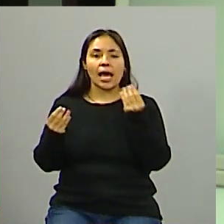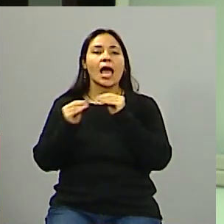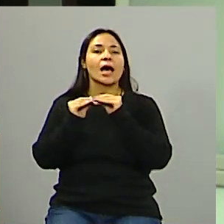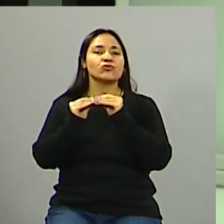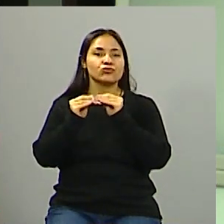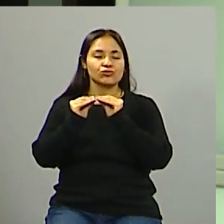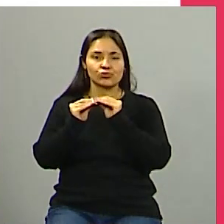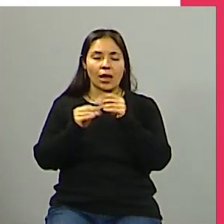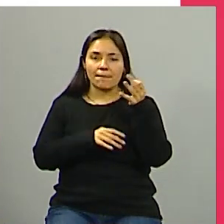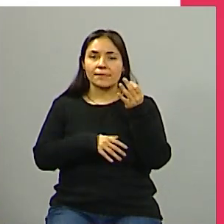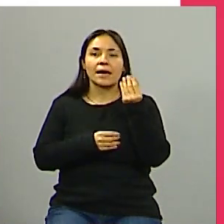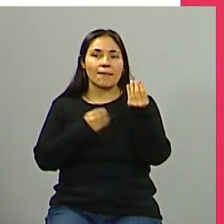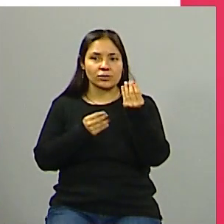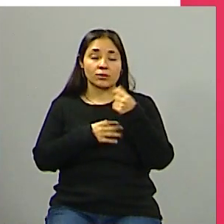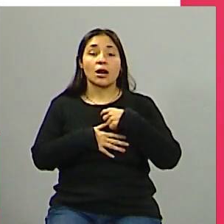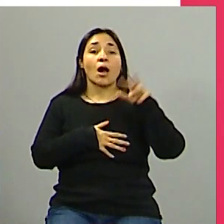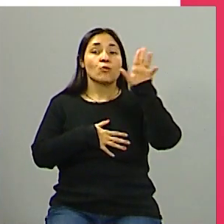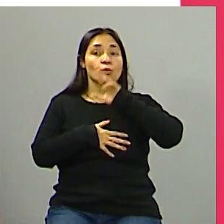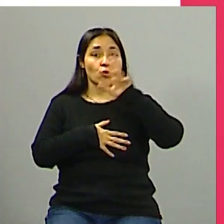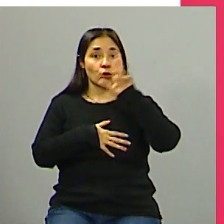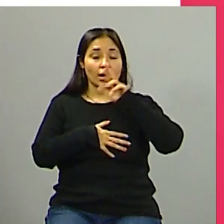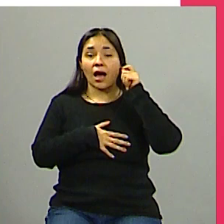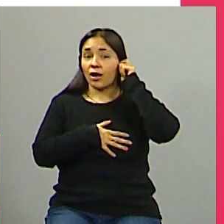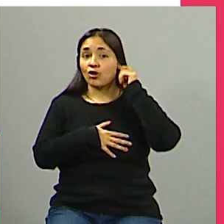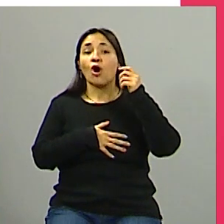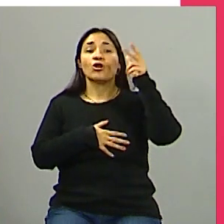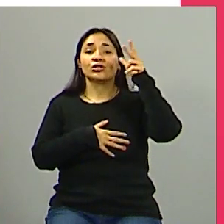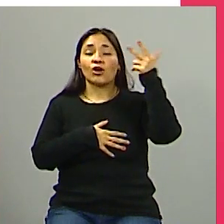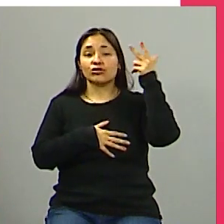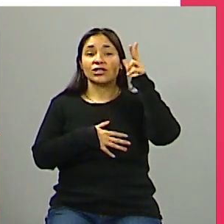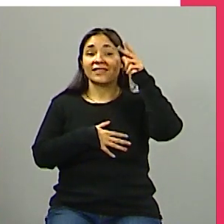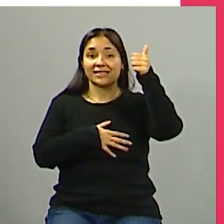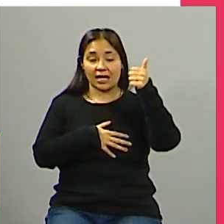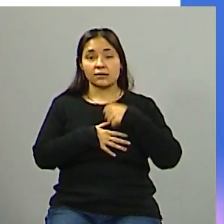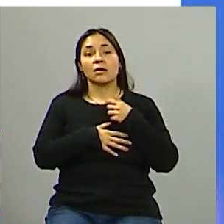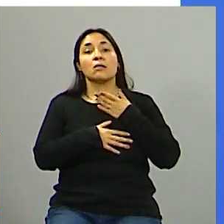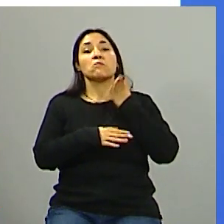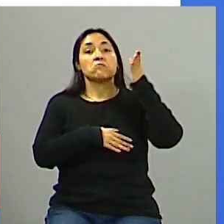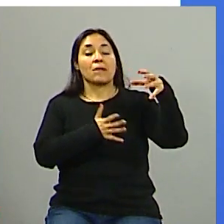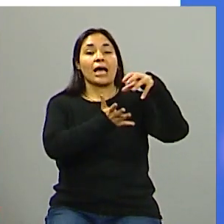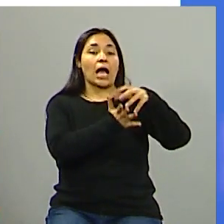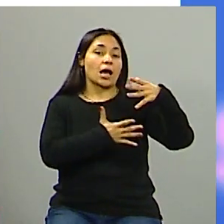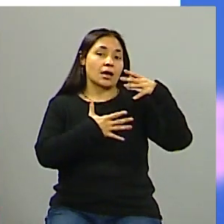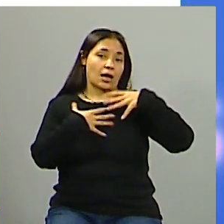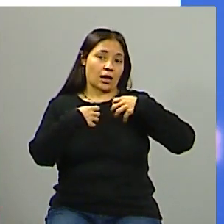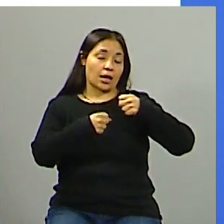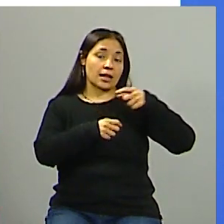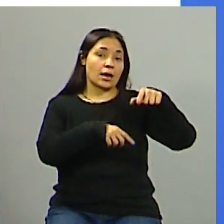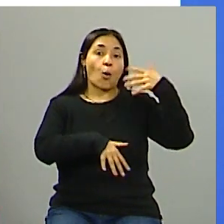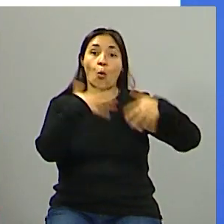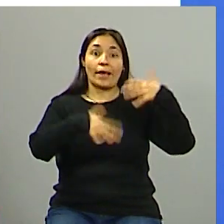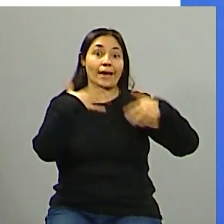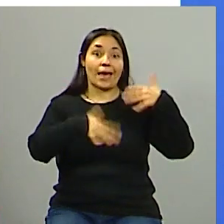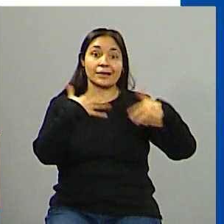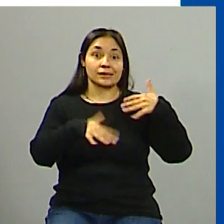caso particular que era la llegada de una mujer de 86 años que fue a una clínica, iba digamos, en una situación de urgencia porque